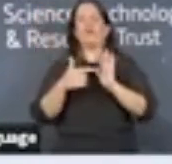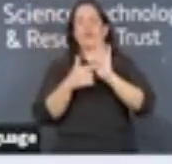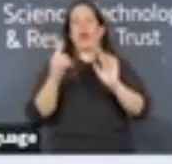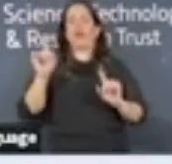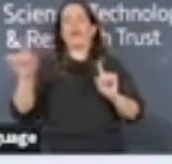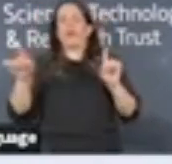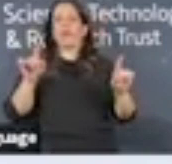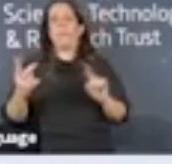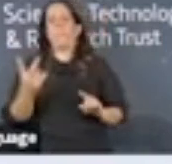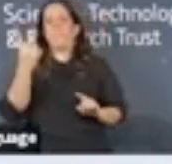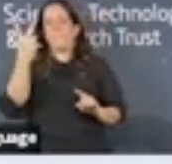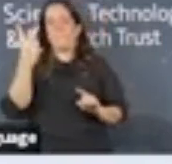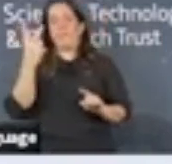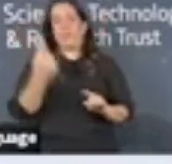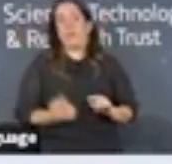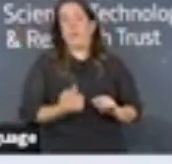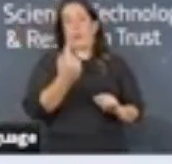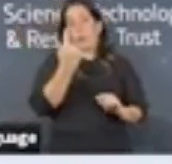es que